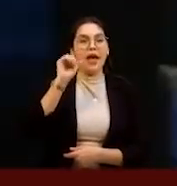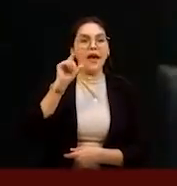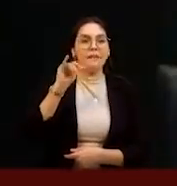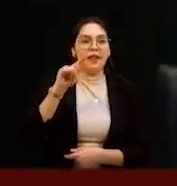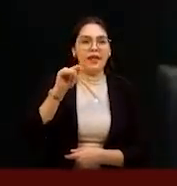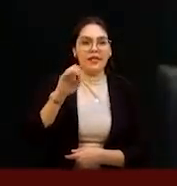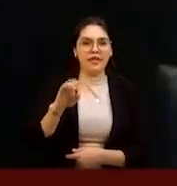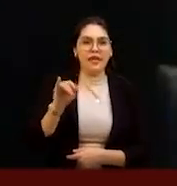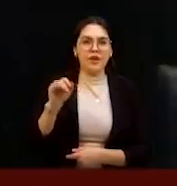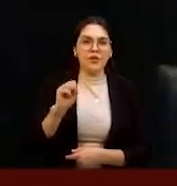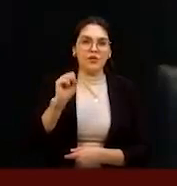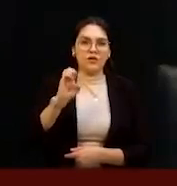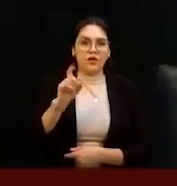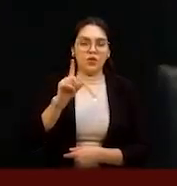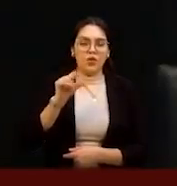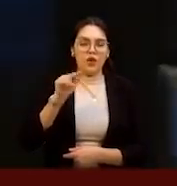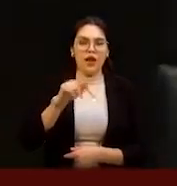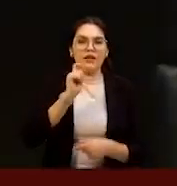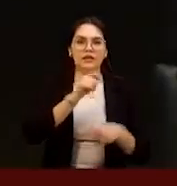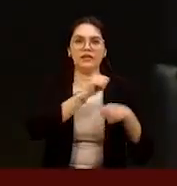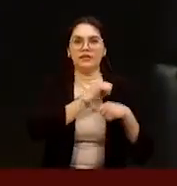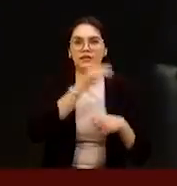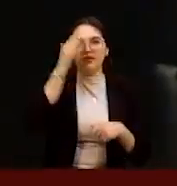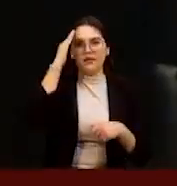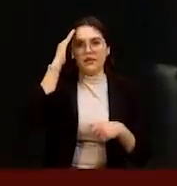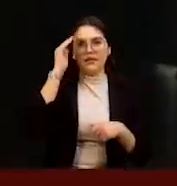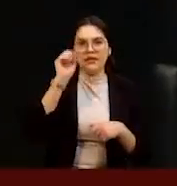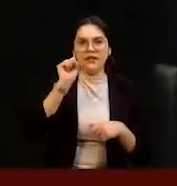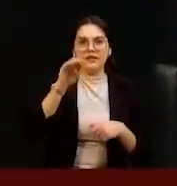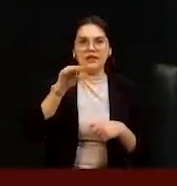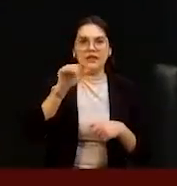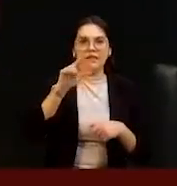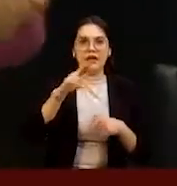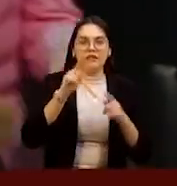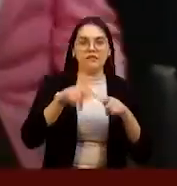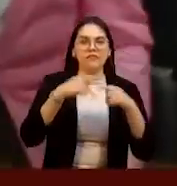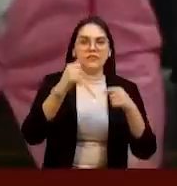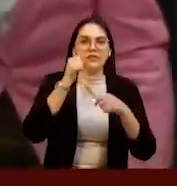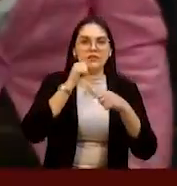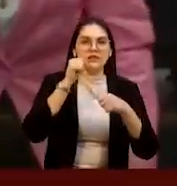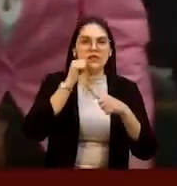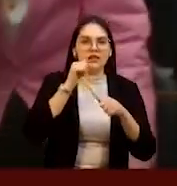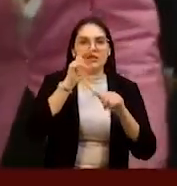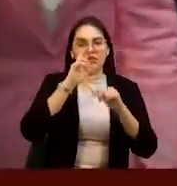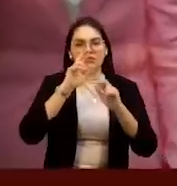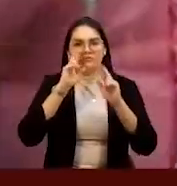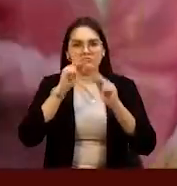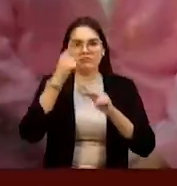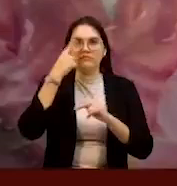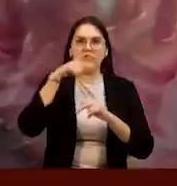Durán titular de la Secretaría de Marina por su destacada labor al servicio de la